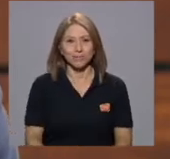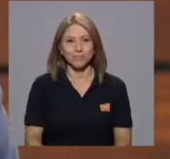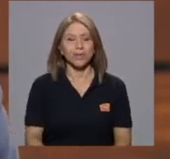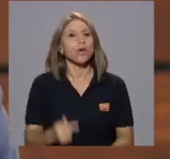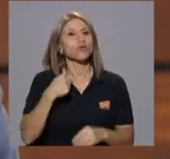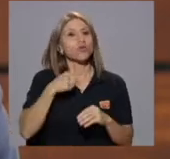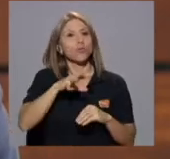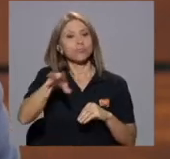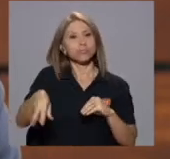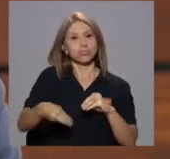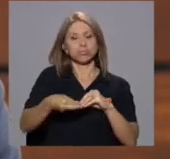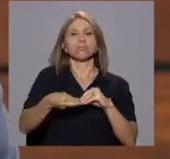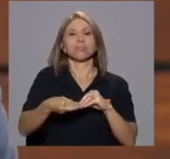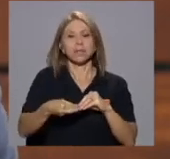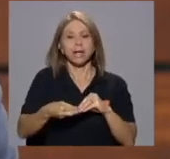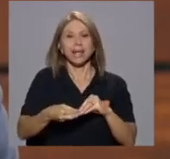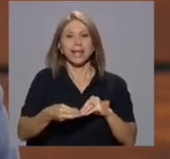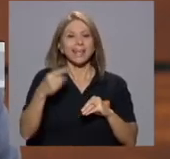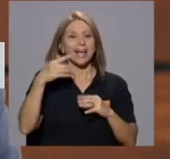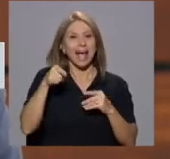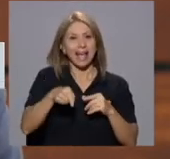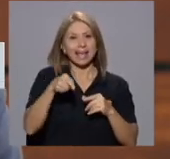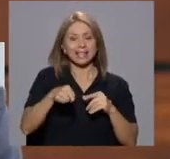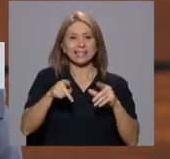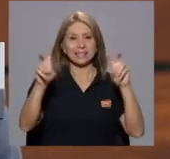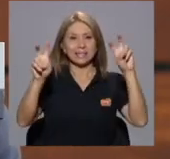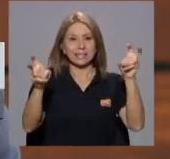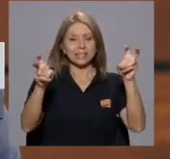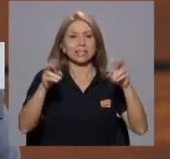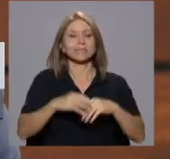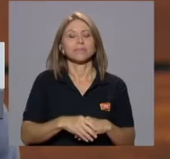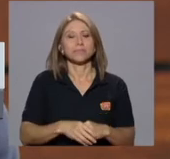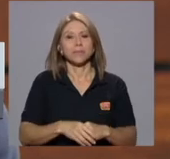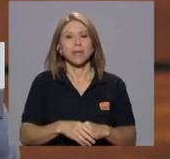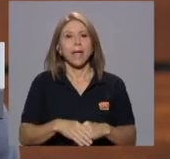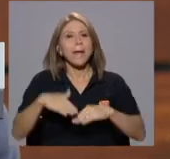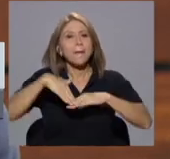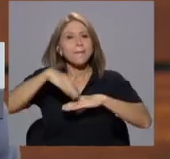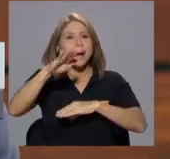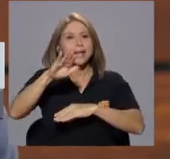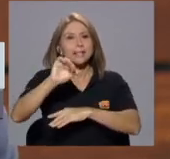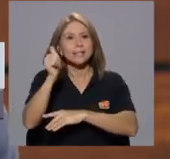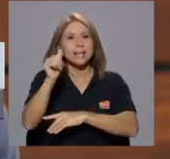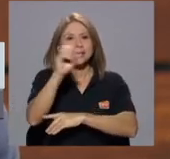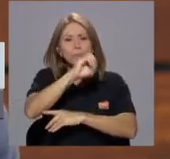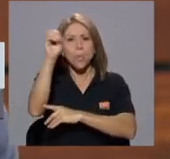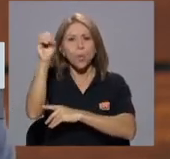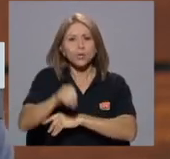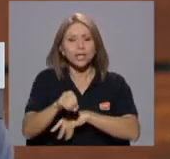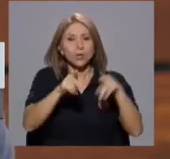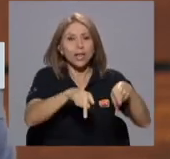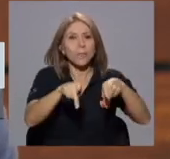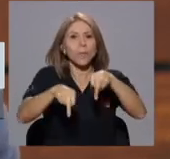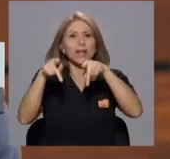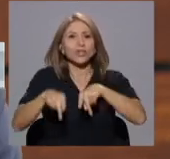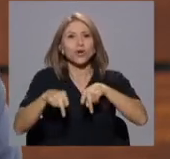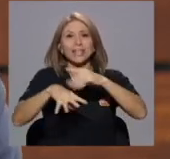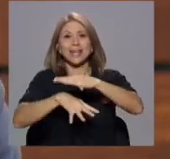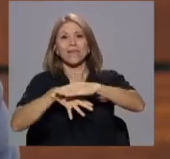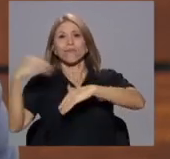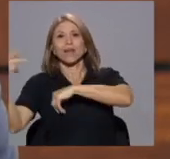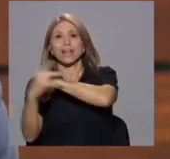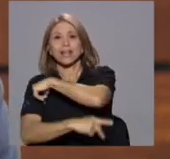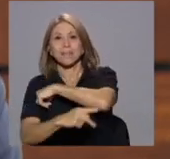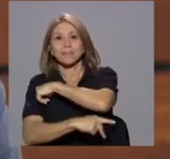otra cosa al contexto que creo que es fundamental. Más del 10% de la población está exiliada, 3 millones